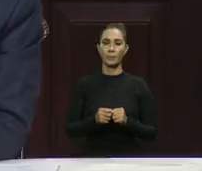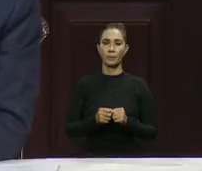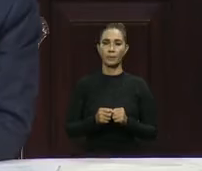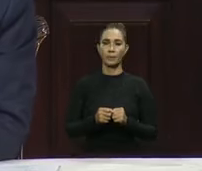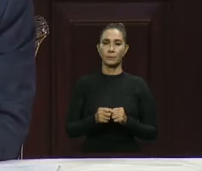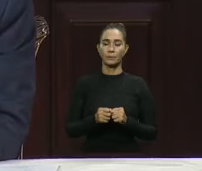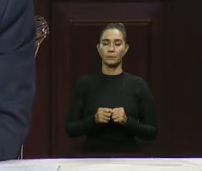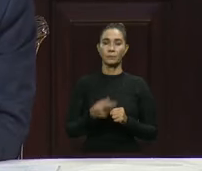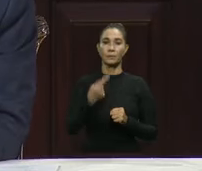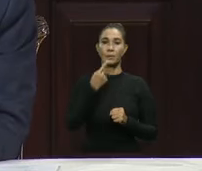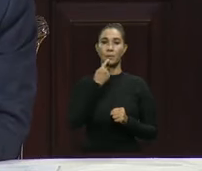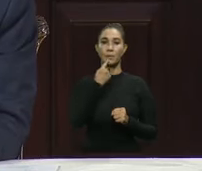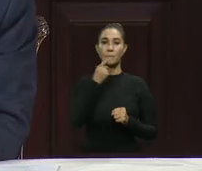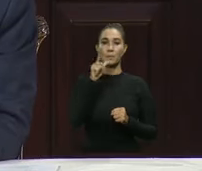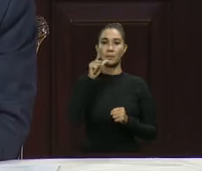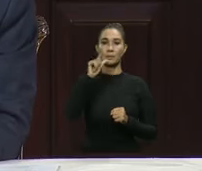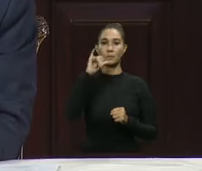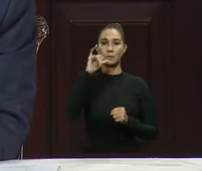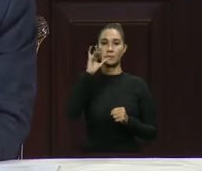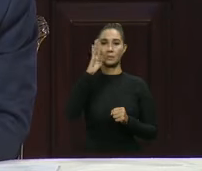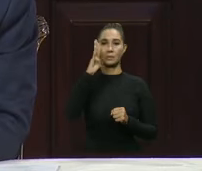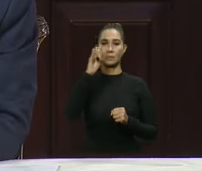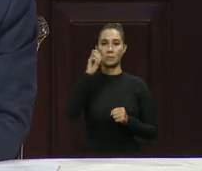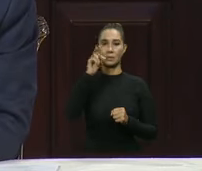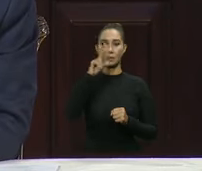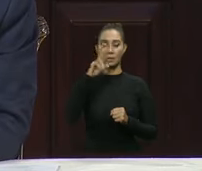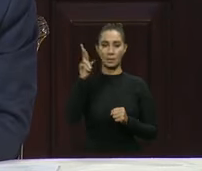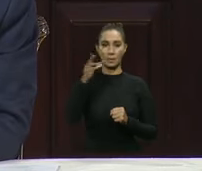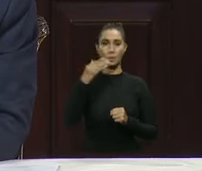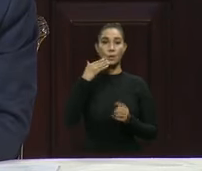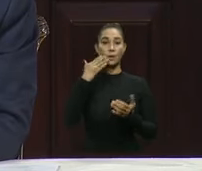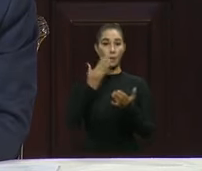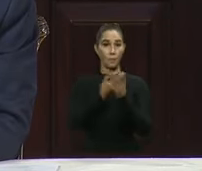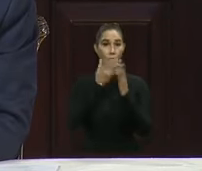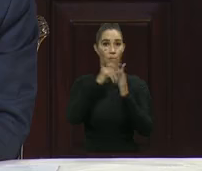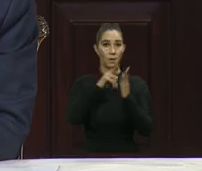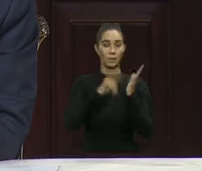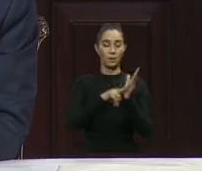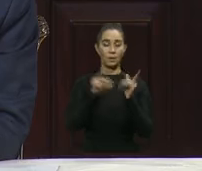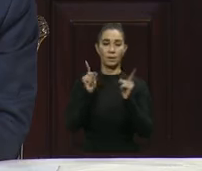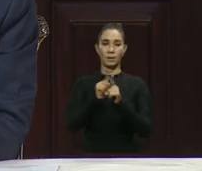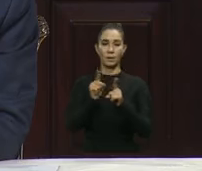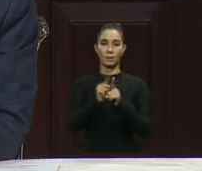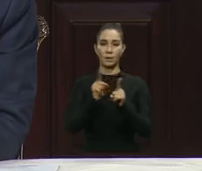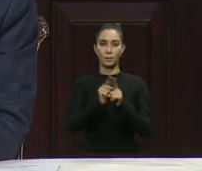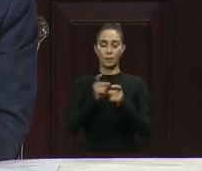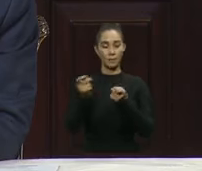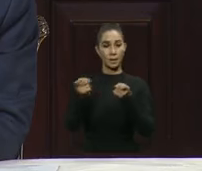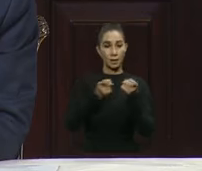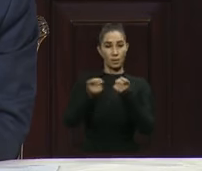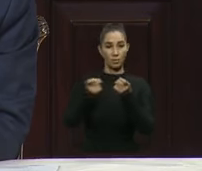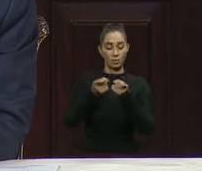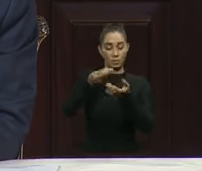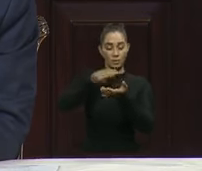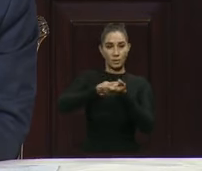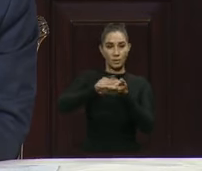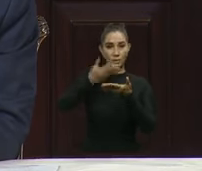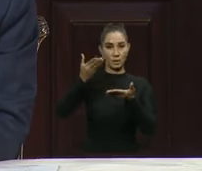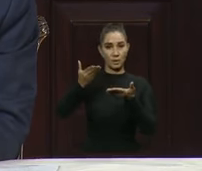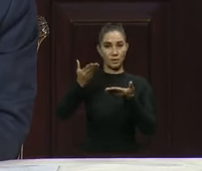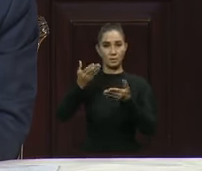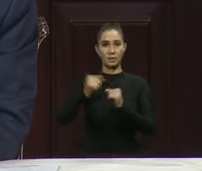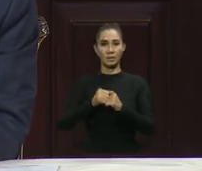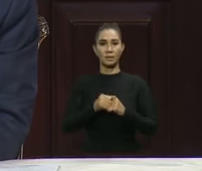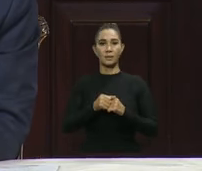Me comenta Lindbergh, y es cierto, una buena medida también para mitigar esas alzas